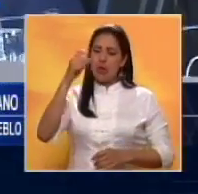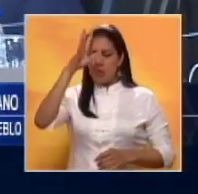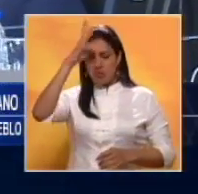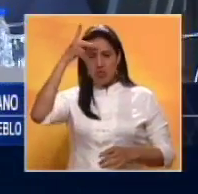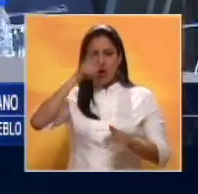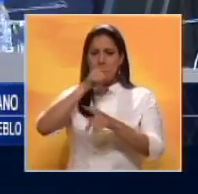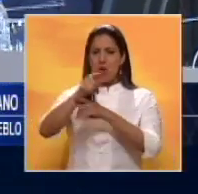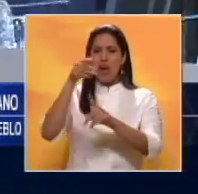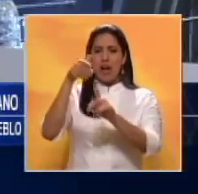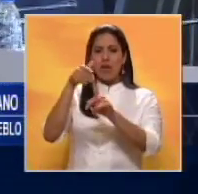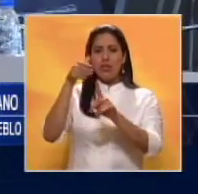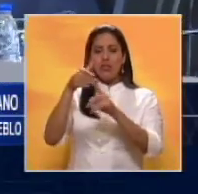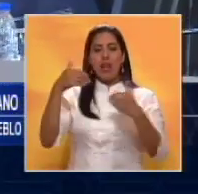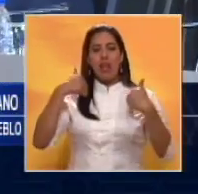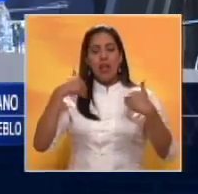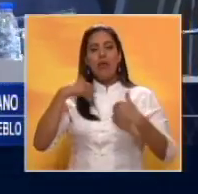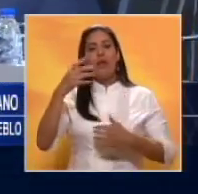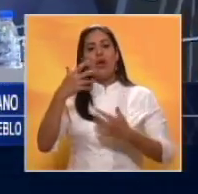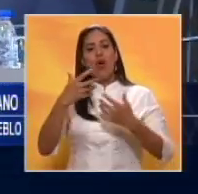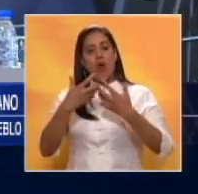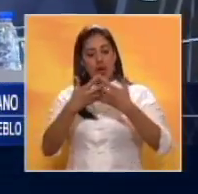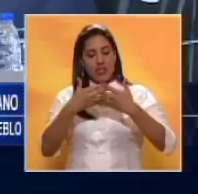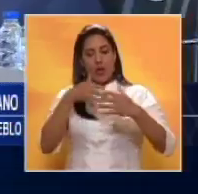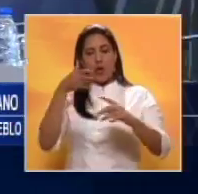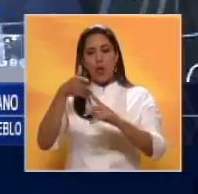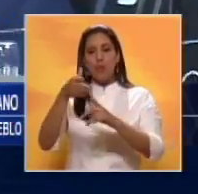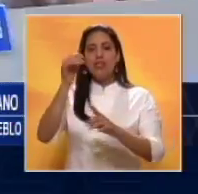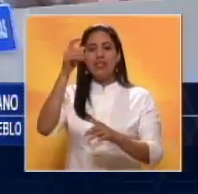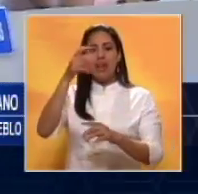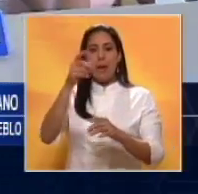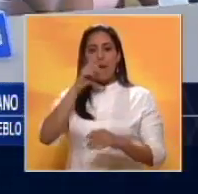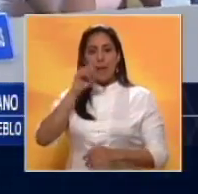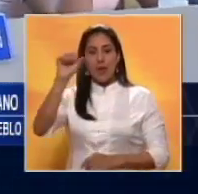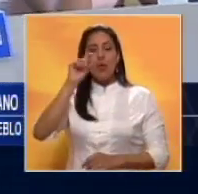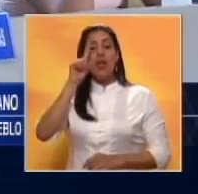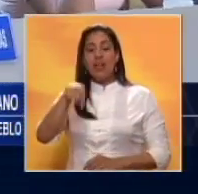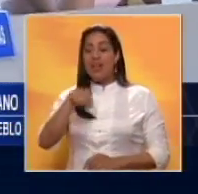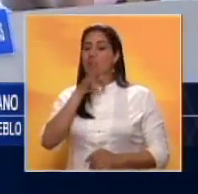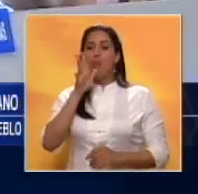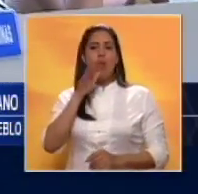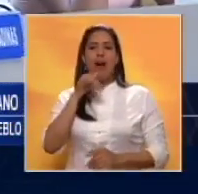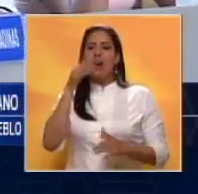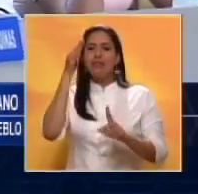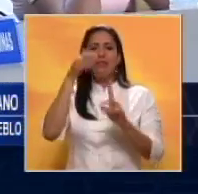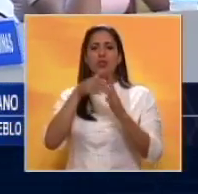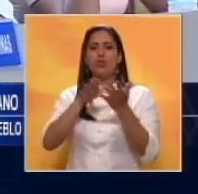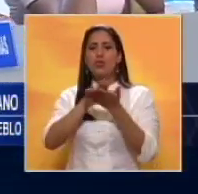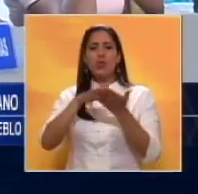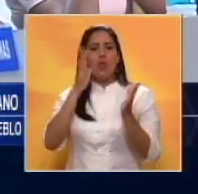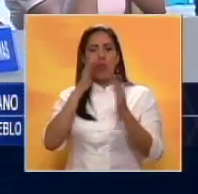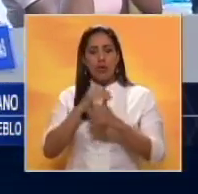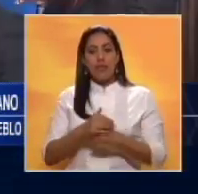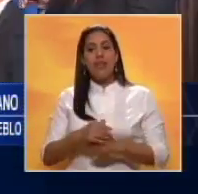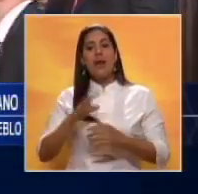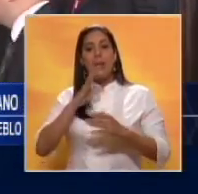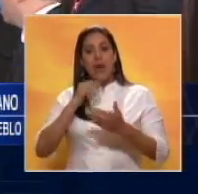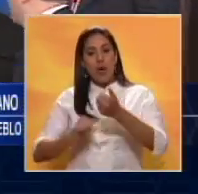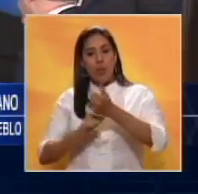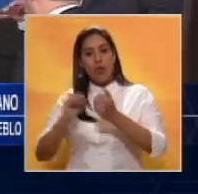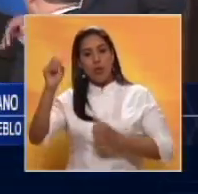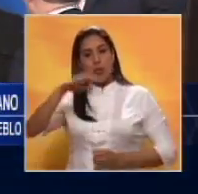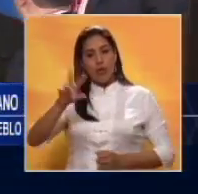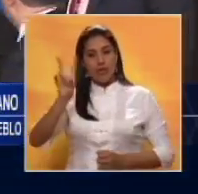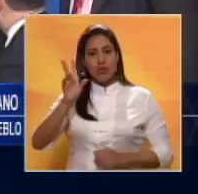e ilegales las medidas del gobierno de Estados Unidos y declararon que esta acción no conducirá a ninguna solución que favorezca al